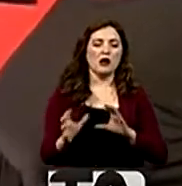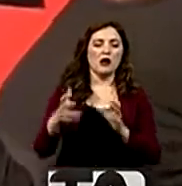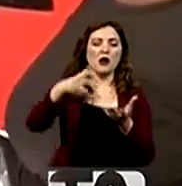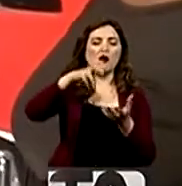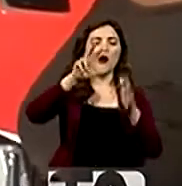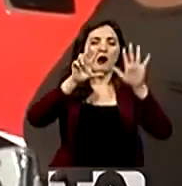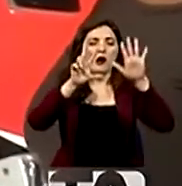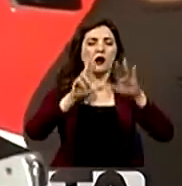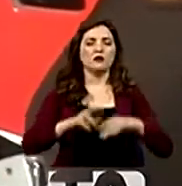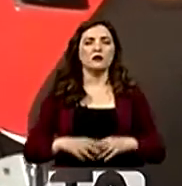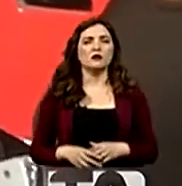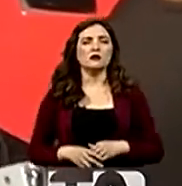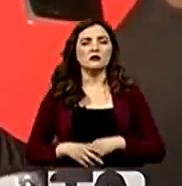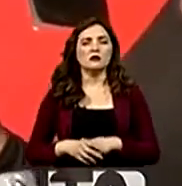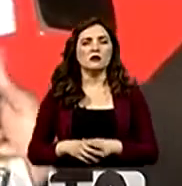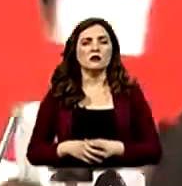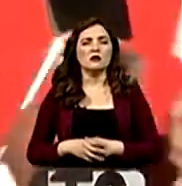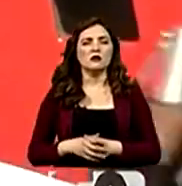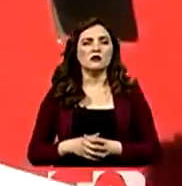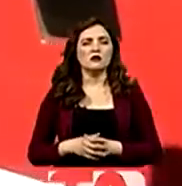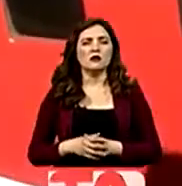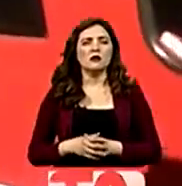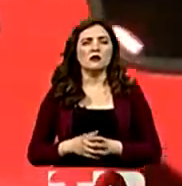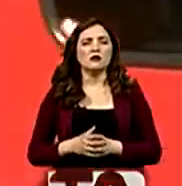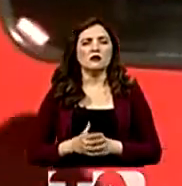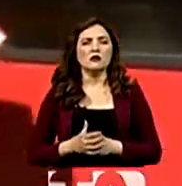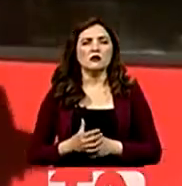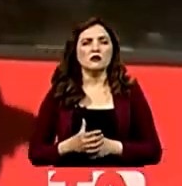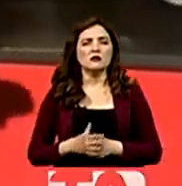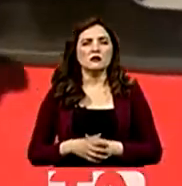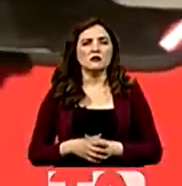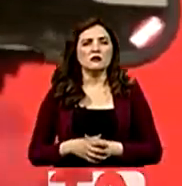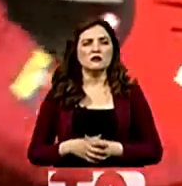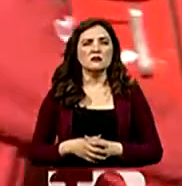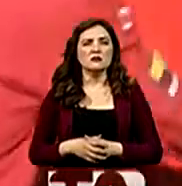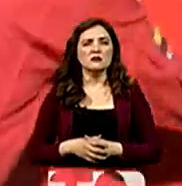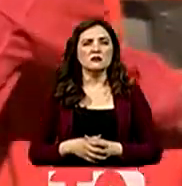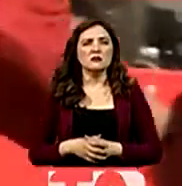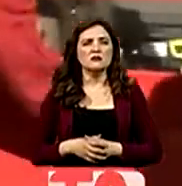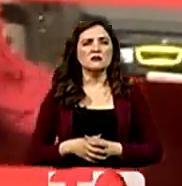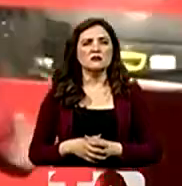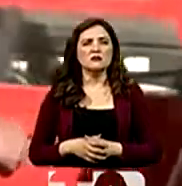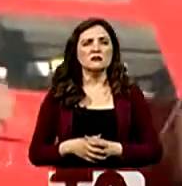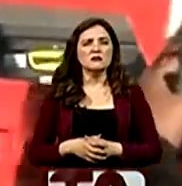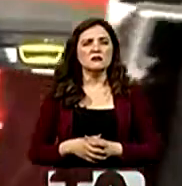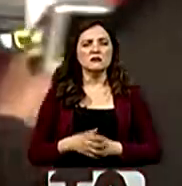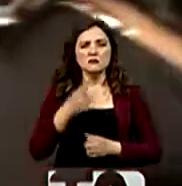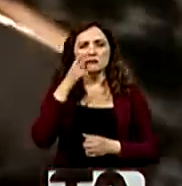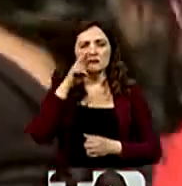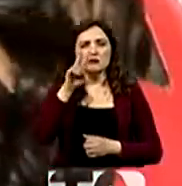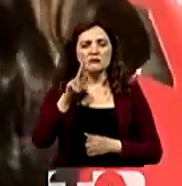Fueron necesarias. Fueron necesarias. Vamos a ver, podemos observar por dentro esta aeronave, que es una de las